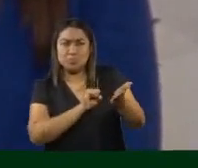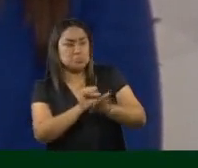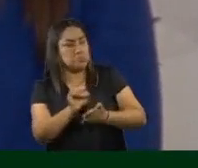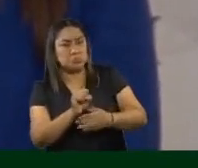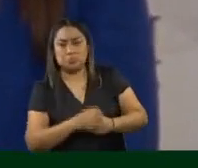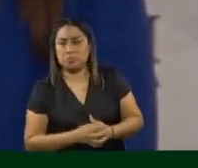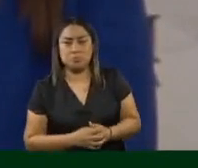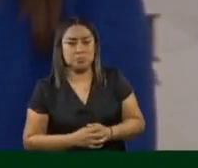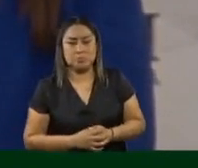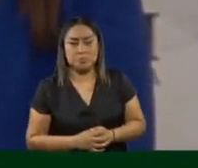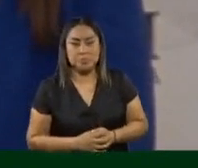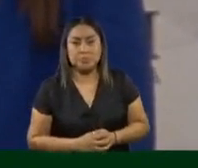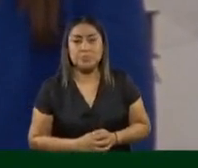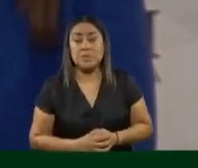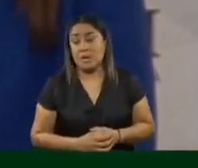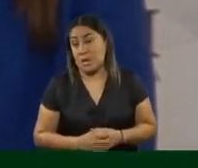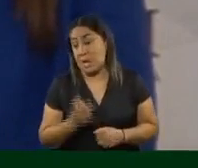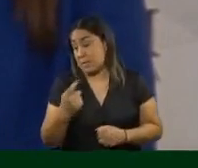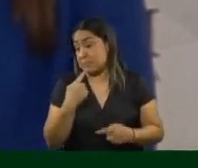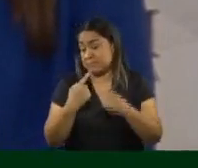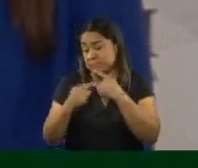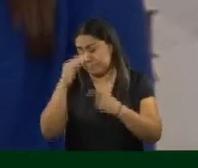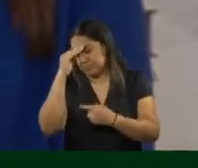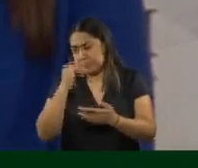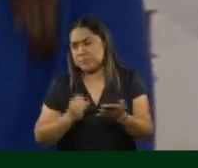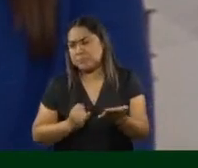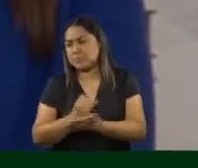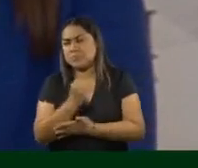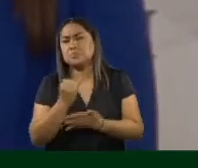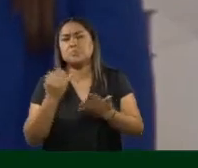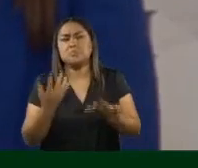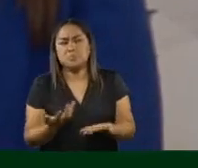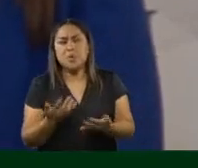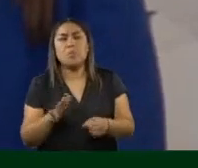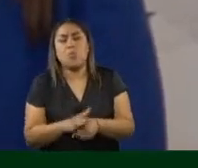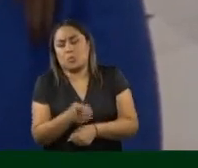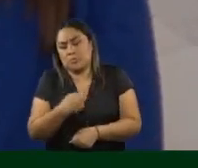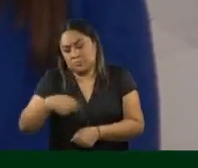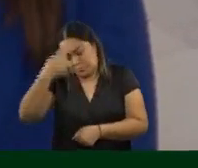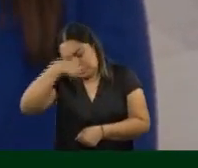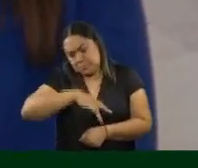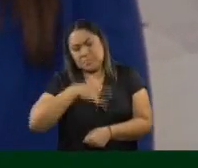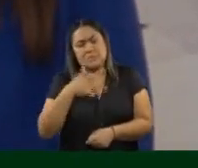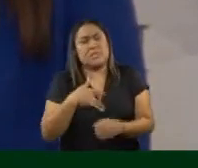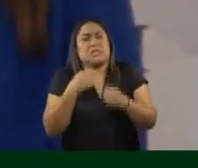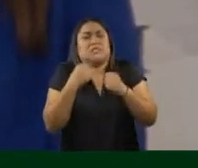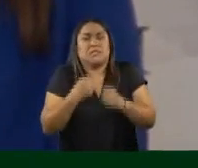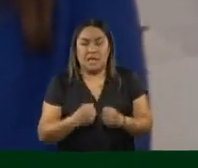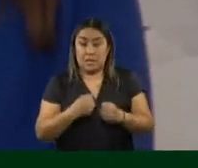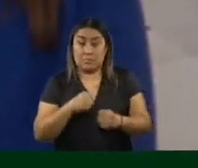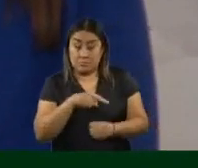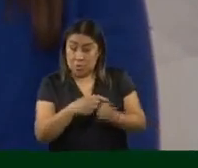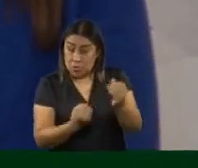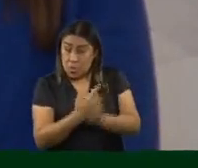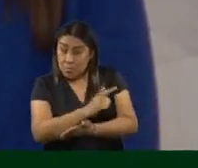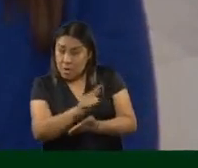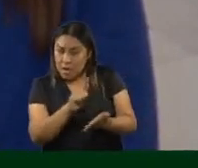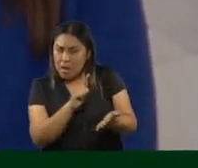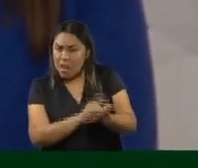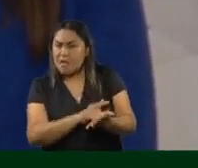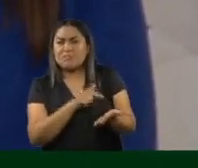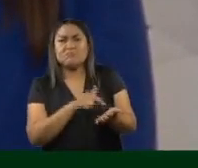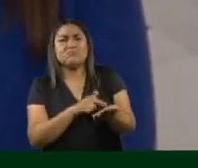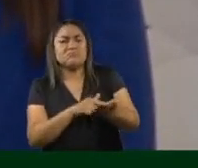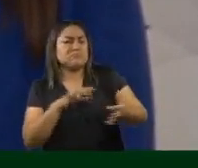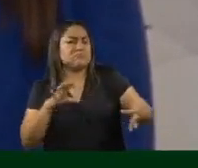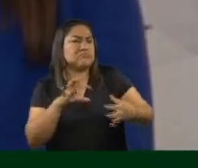constitucional esta determinación es una convicción de que esta reforma es ilegal